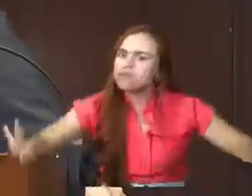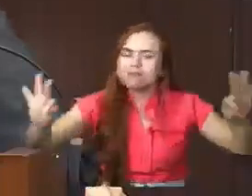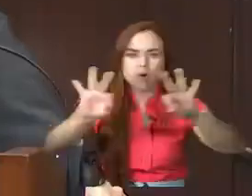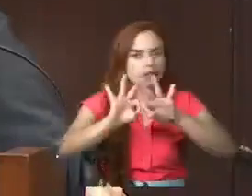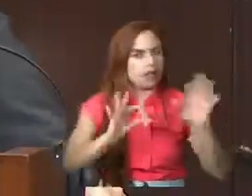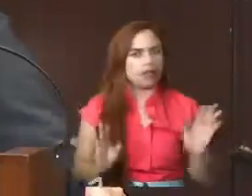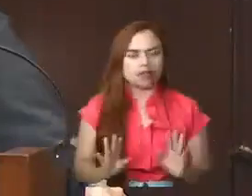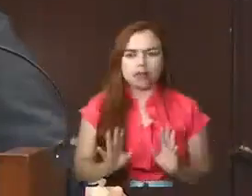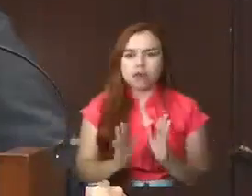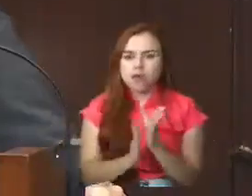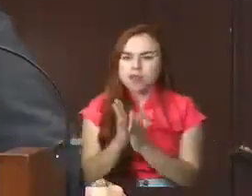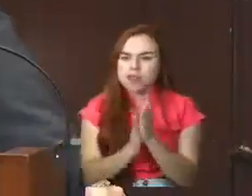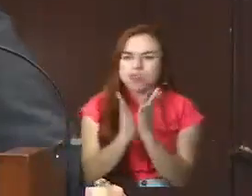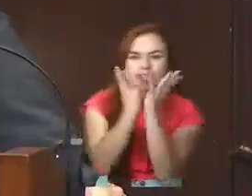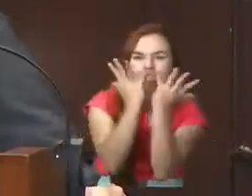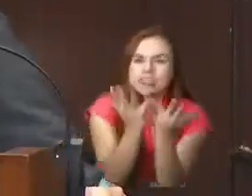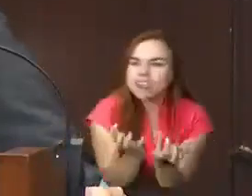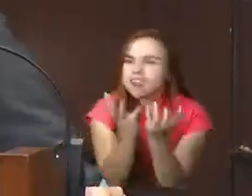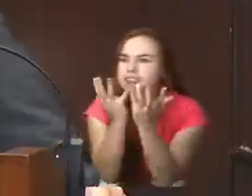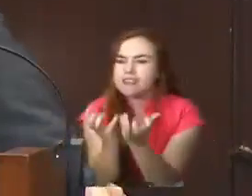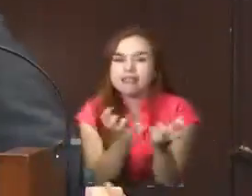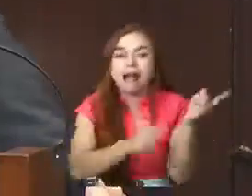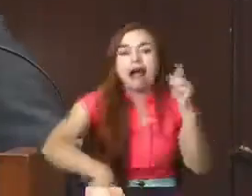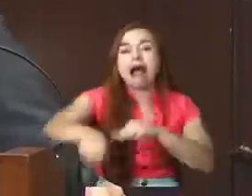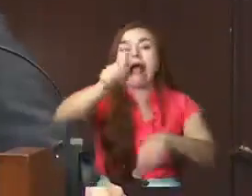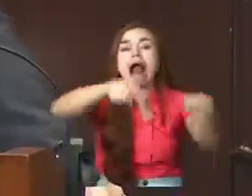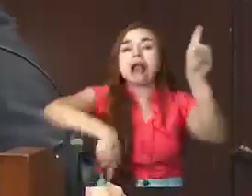poder desmedida, como dicen algunos,